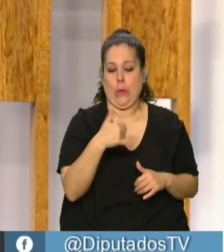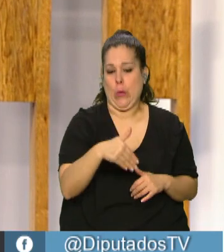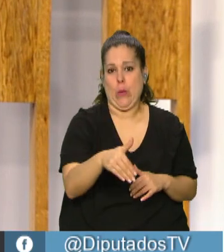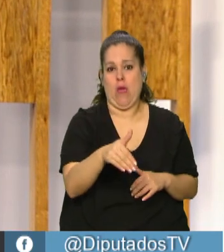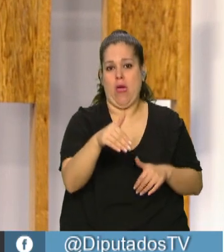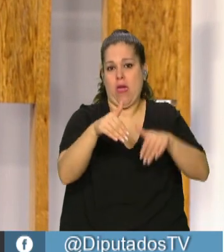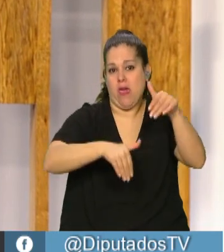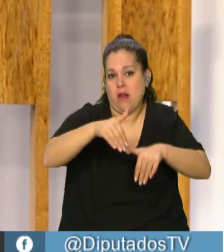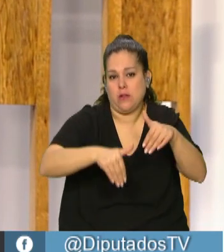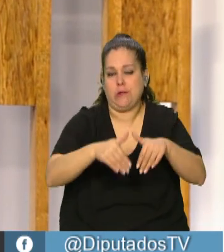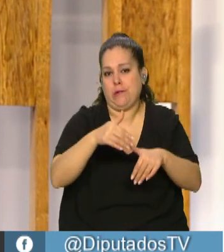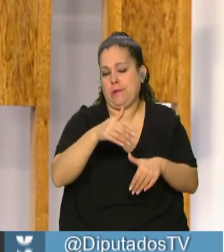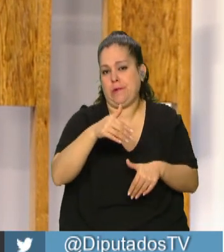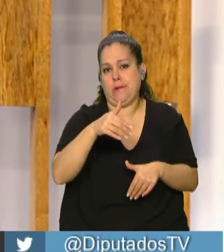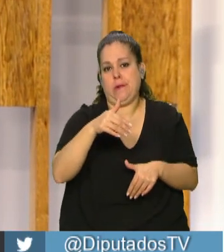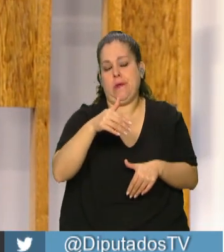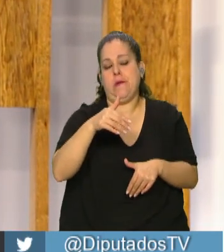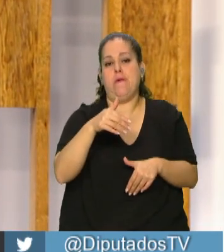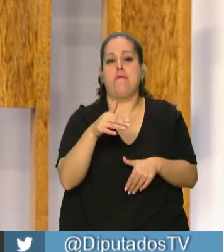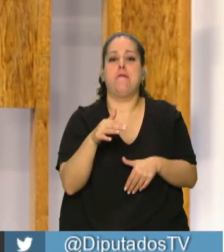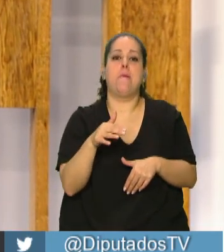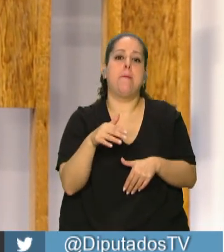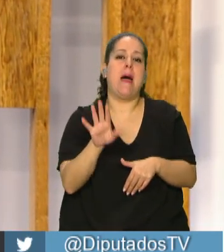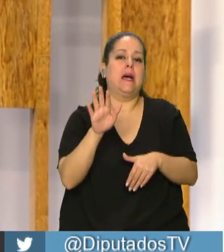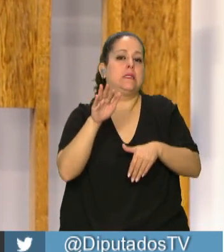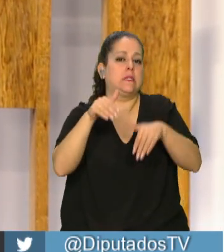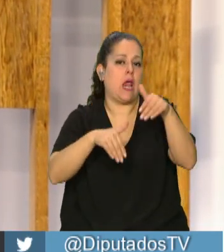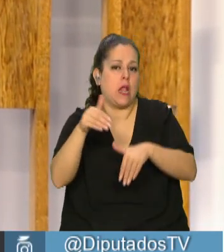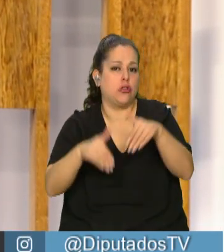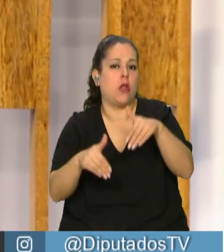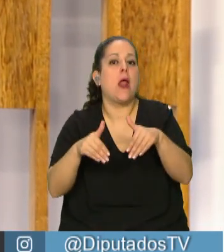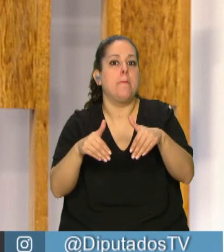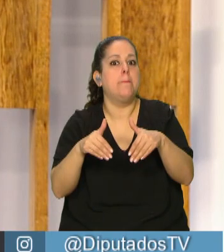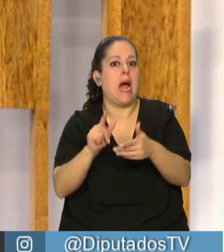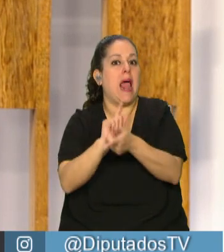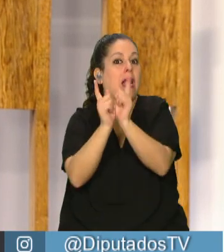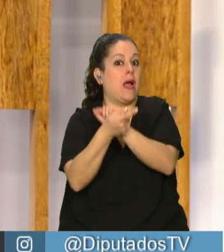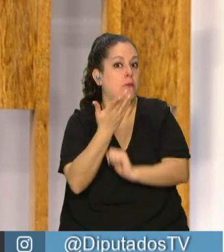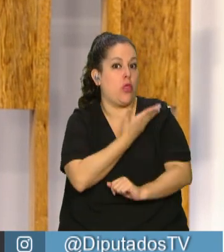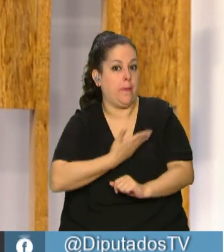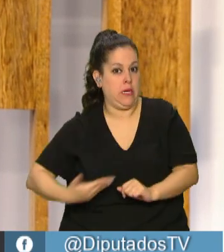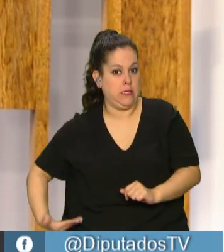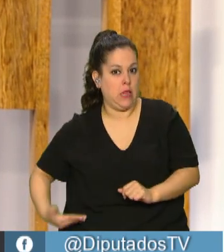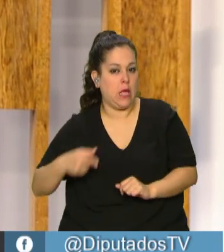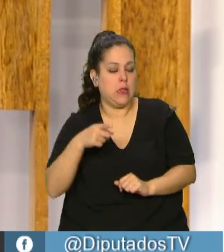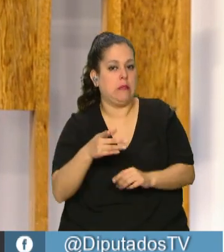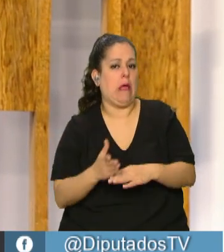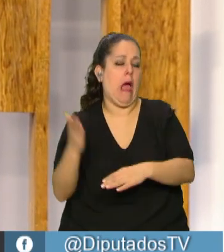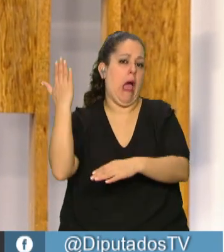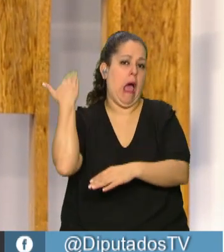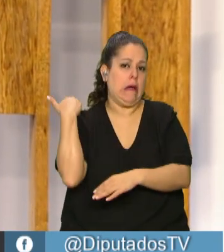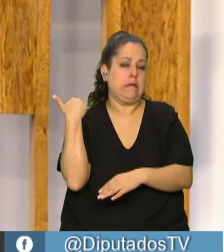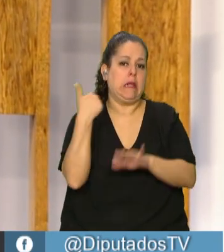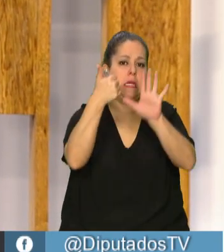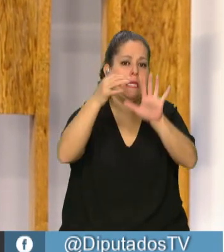electorales, sobre todo electorales para cambios de presidente, que antes era cada